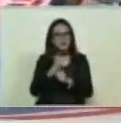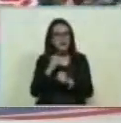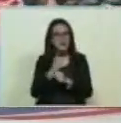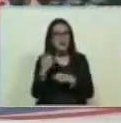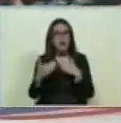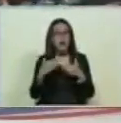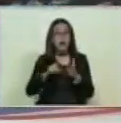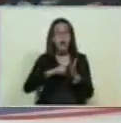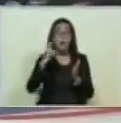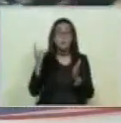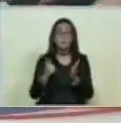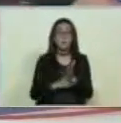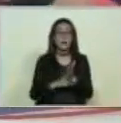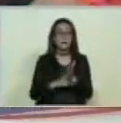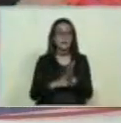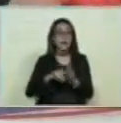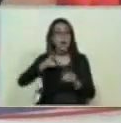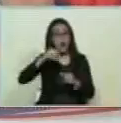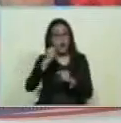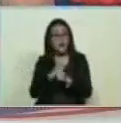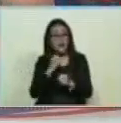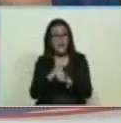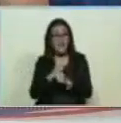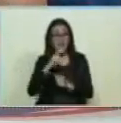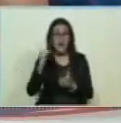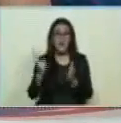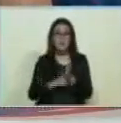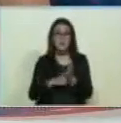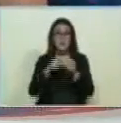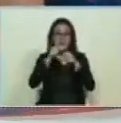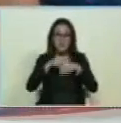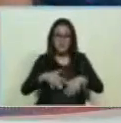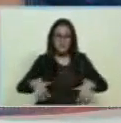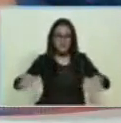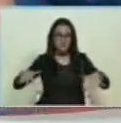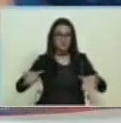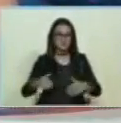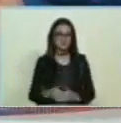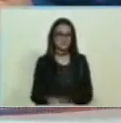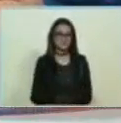esta integral. La hemos llamado Jornada Integral de las Misiones y Grandes Misiones.